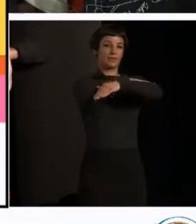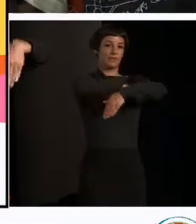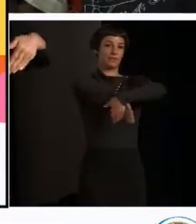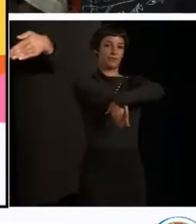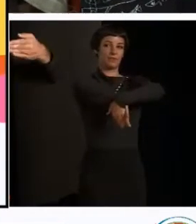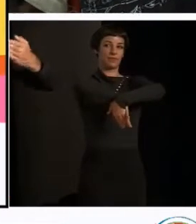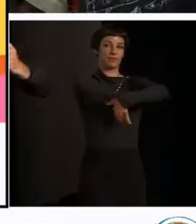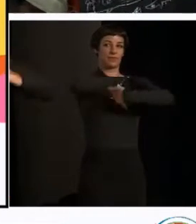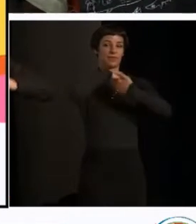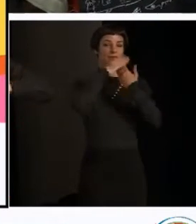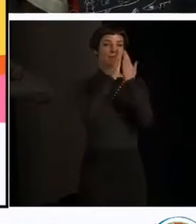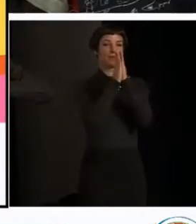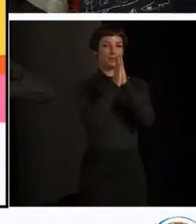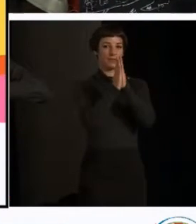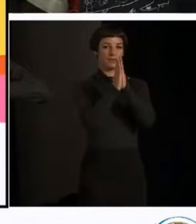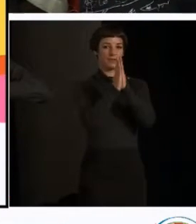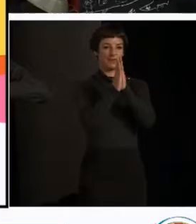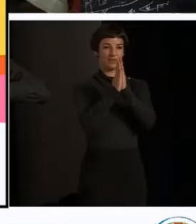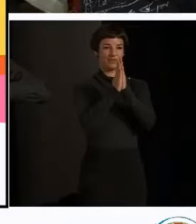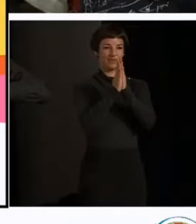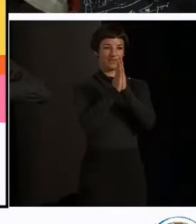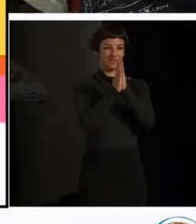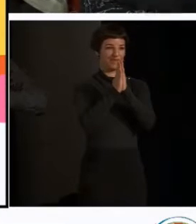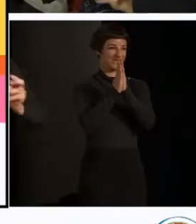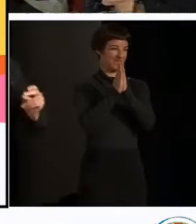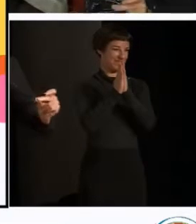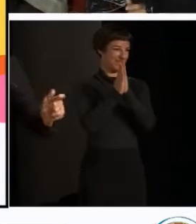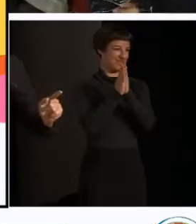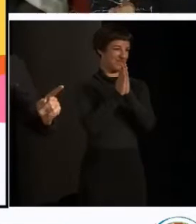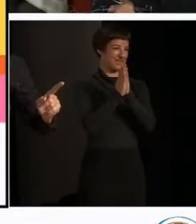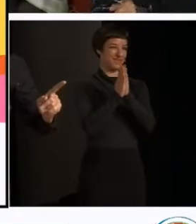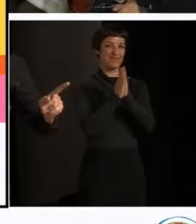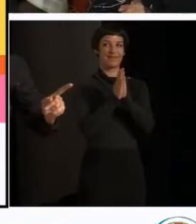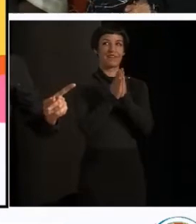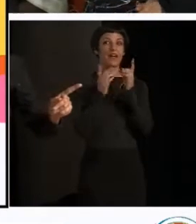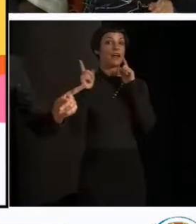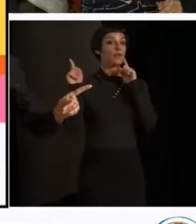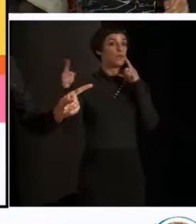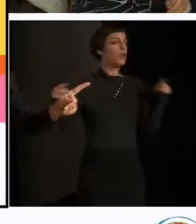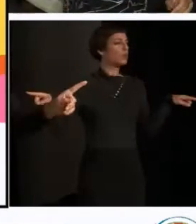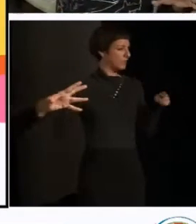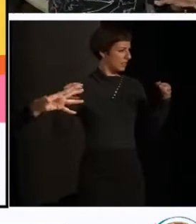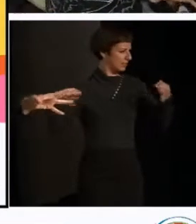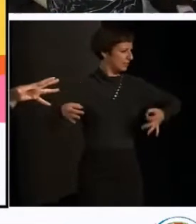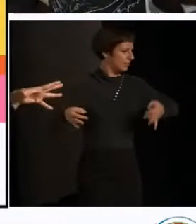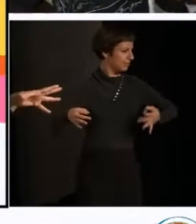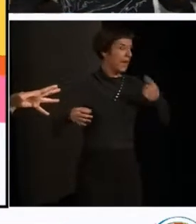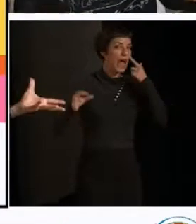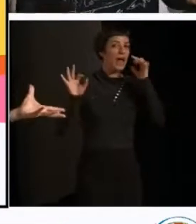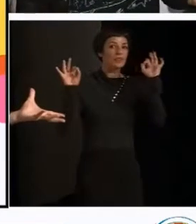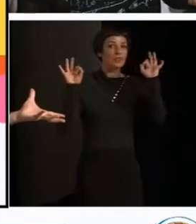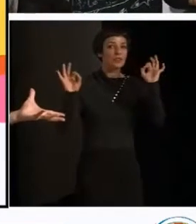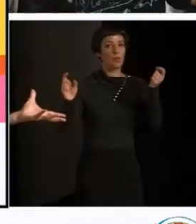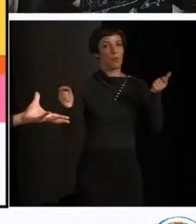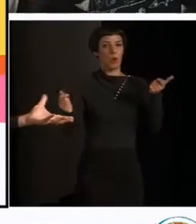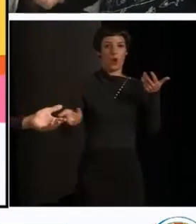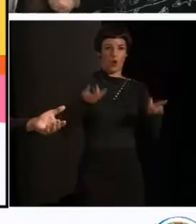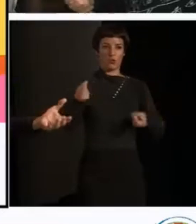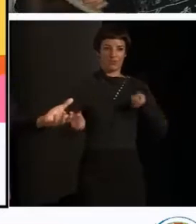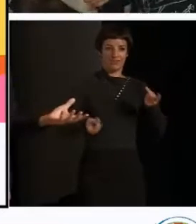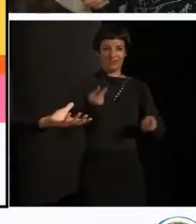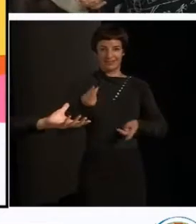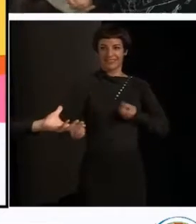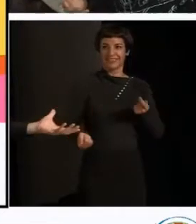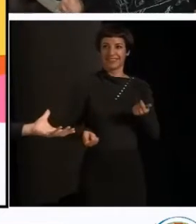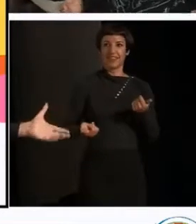giramos y giramos. Y pinchamos música. Atentos ahora con un poco de ritmo, eso sí,